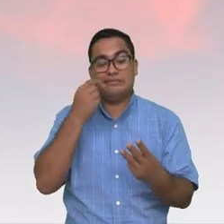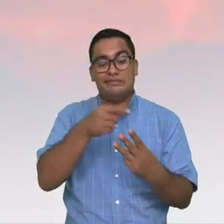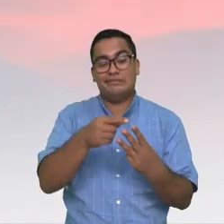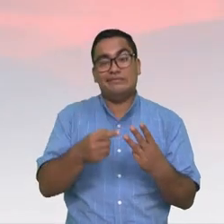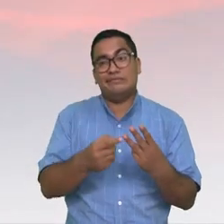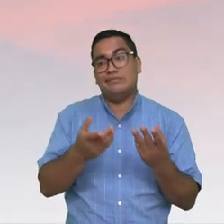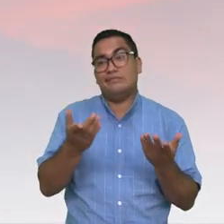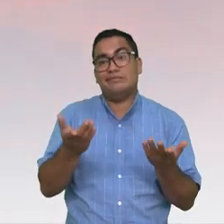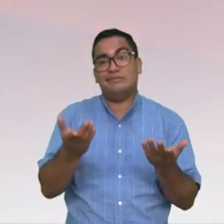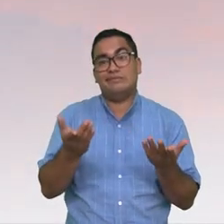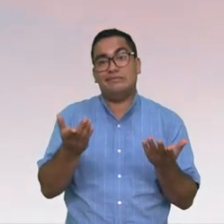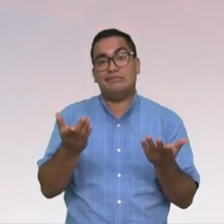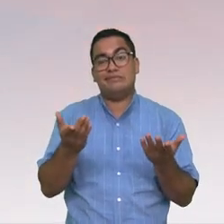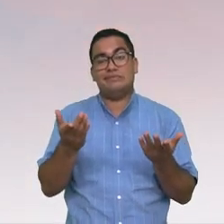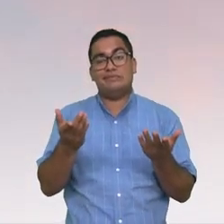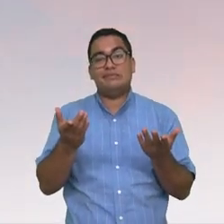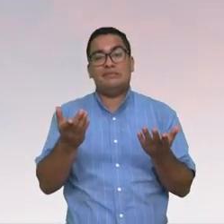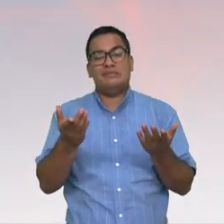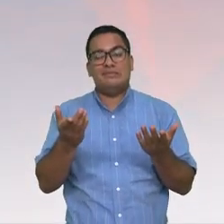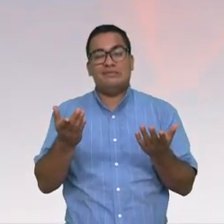o